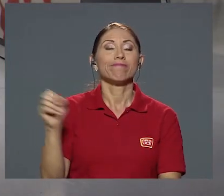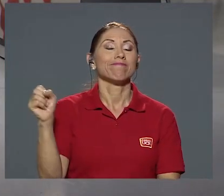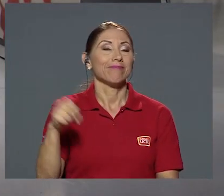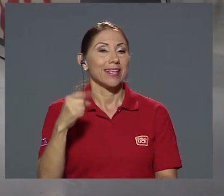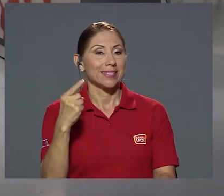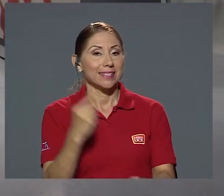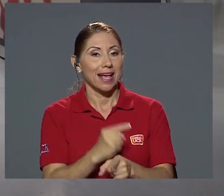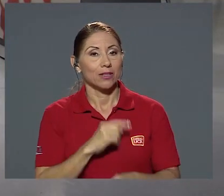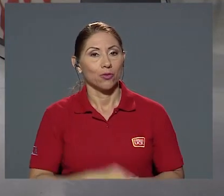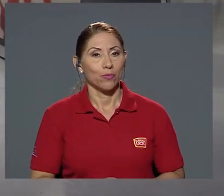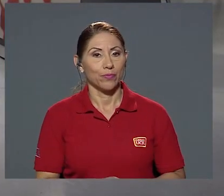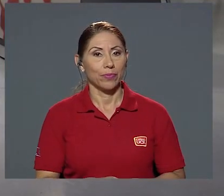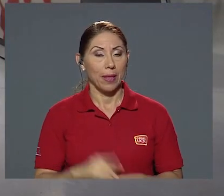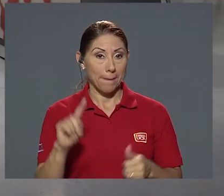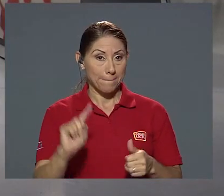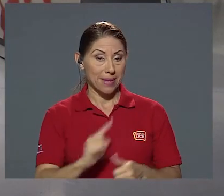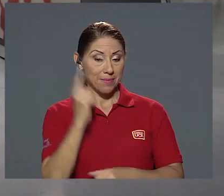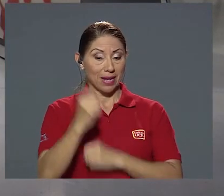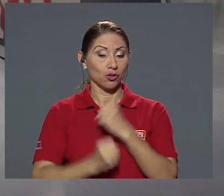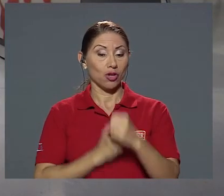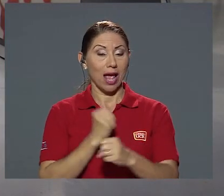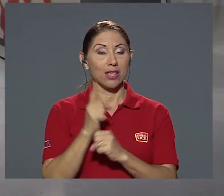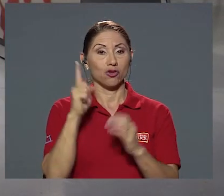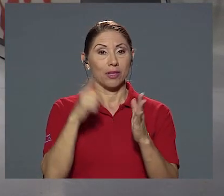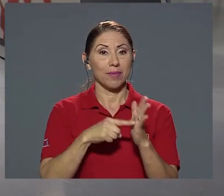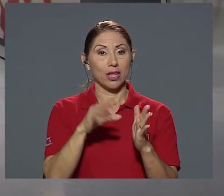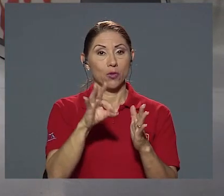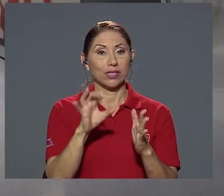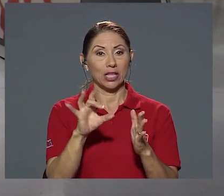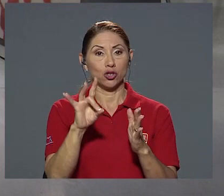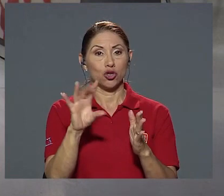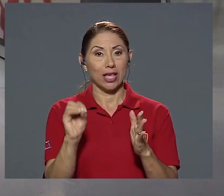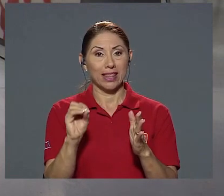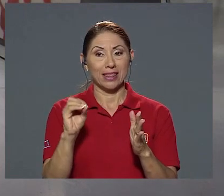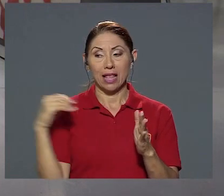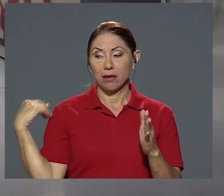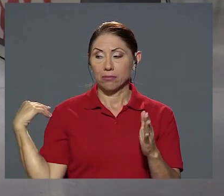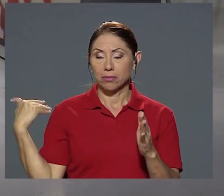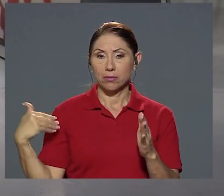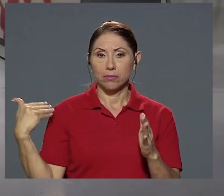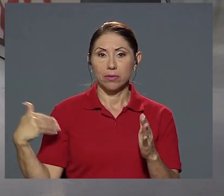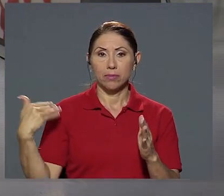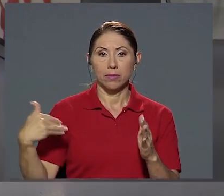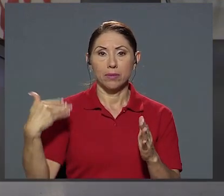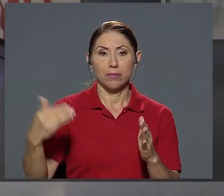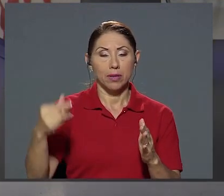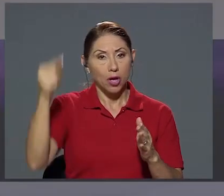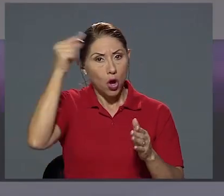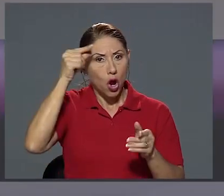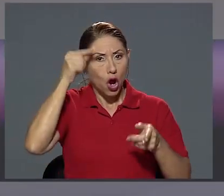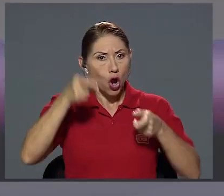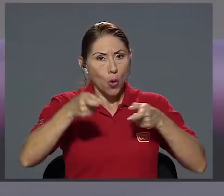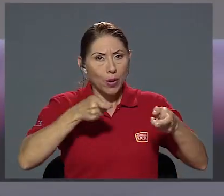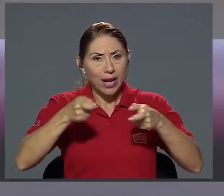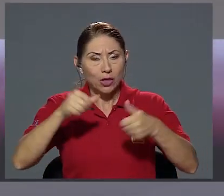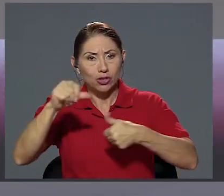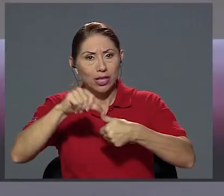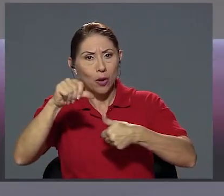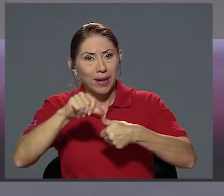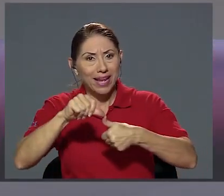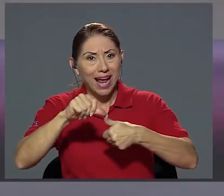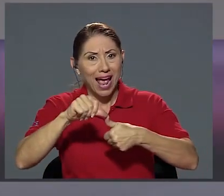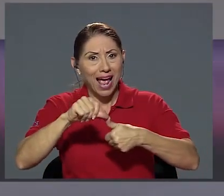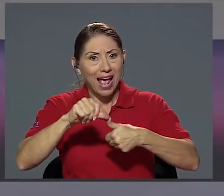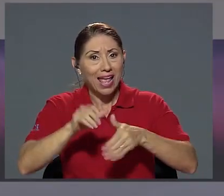La generación de los primeros años de los 80 que ha estado gobernando en Centroamérica en general está